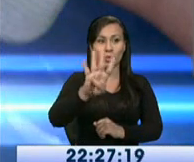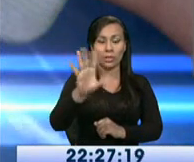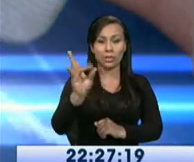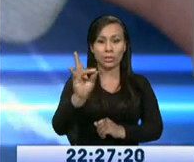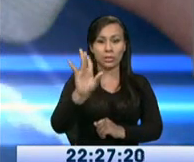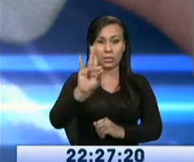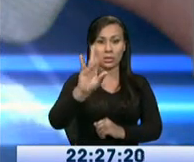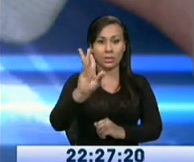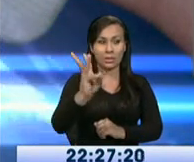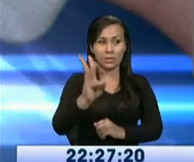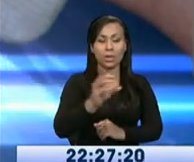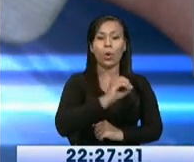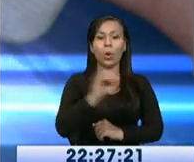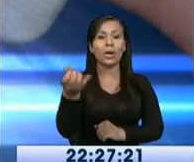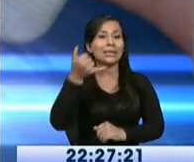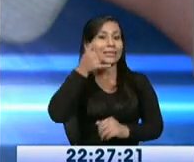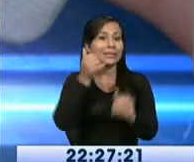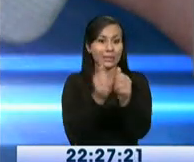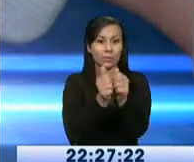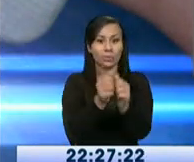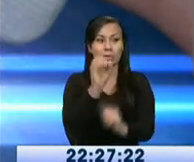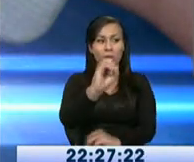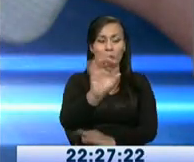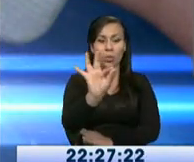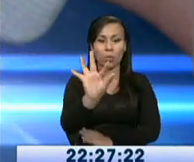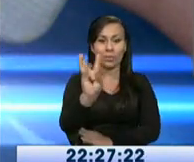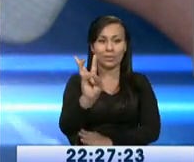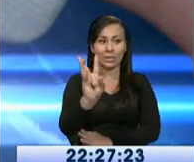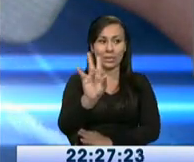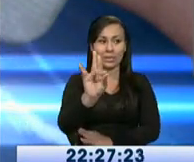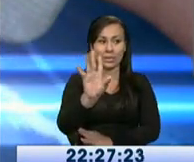042-91-4776 o al número de celular